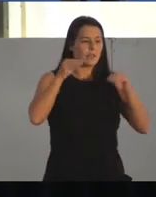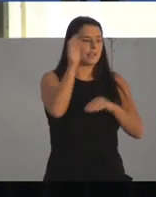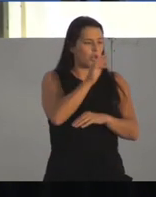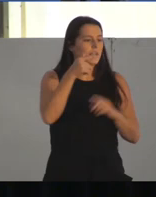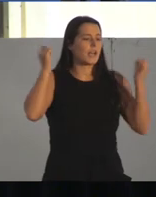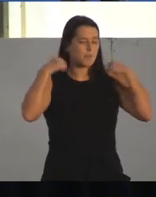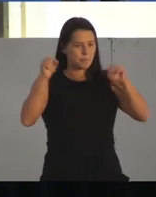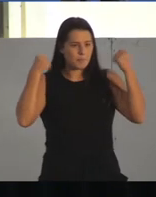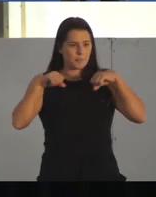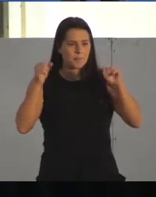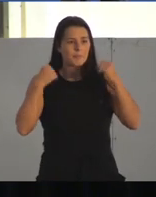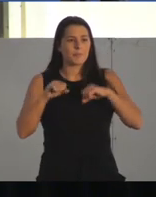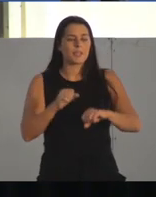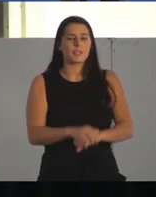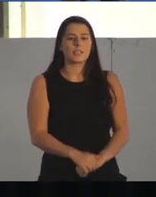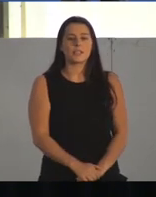alimentos texturizados.